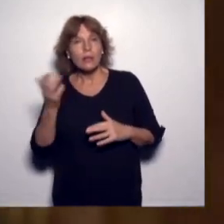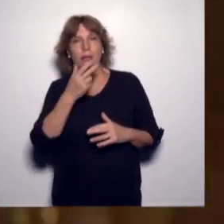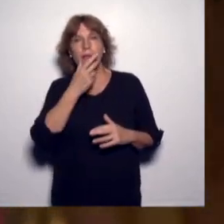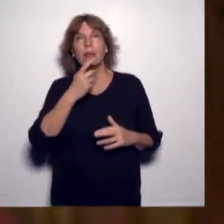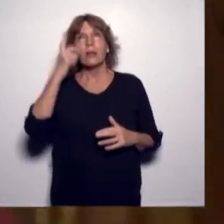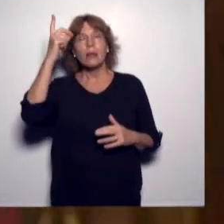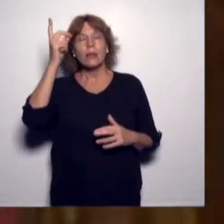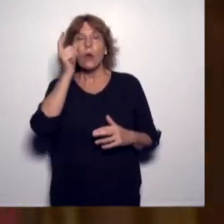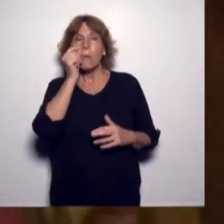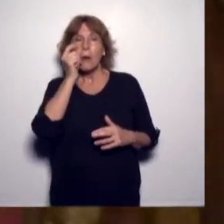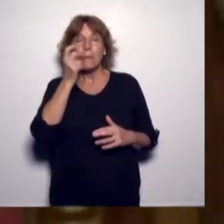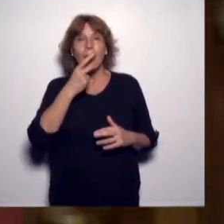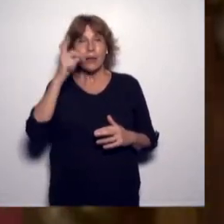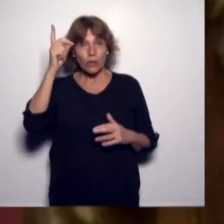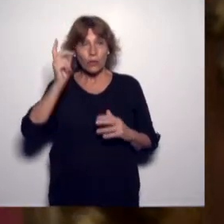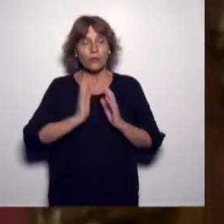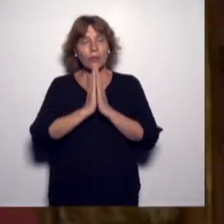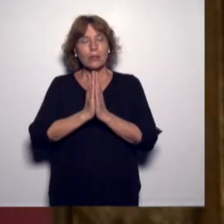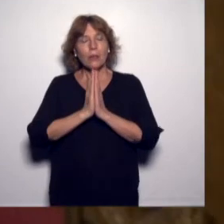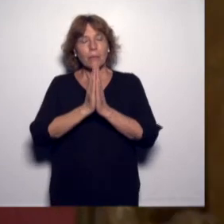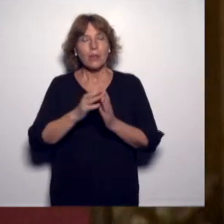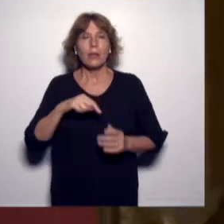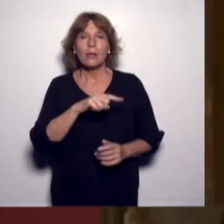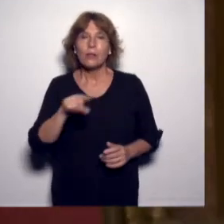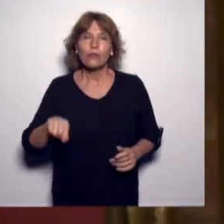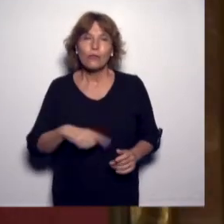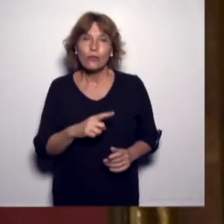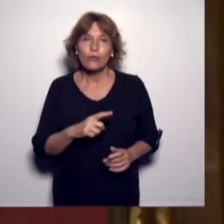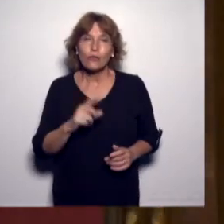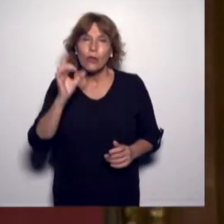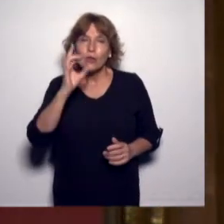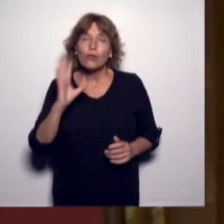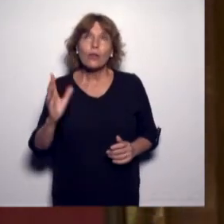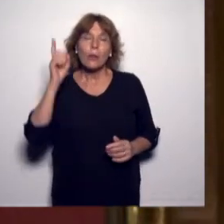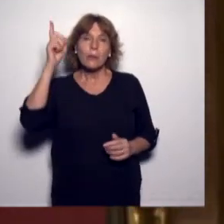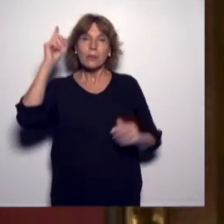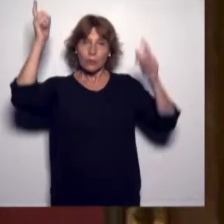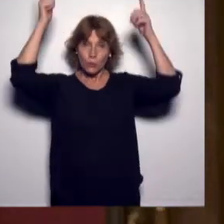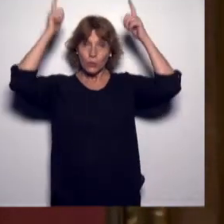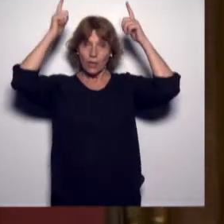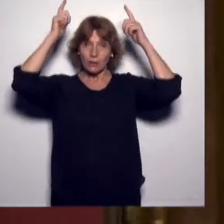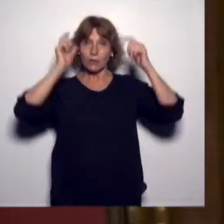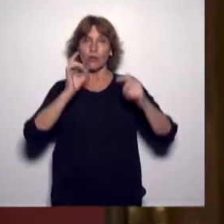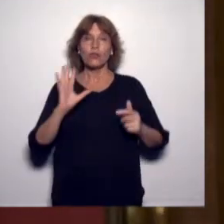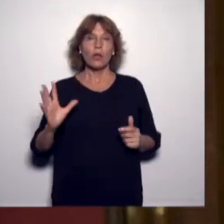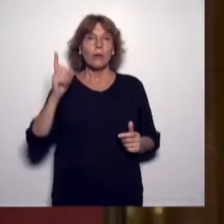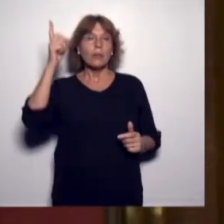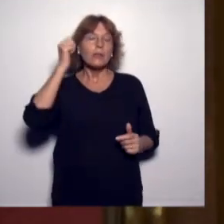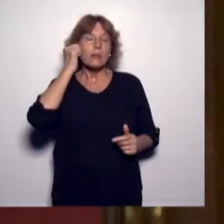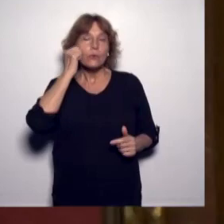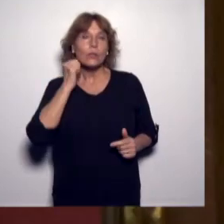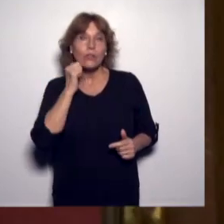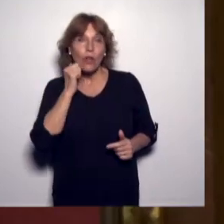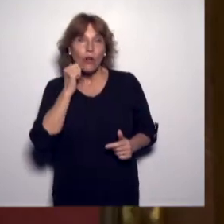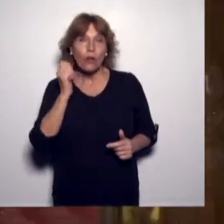sentado a la derecha del Padre, ten piedad de nosotros, porque solo tú eres santo, solo